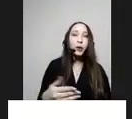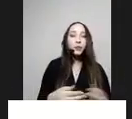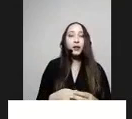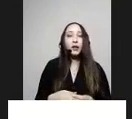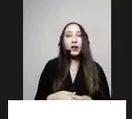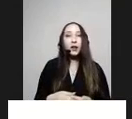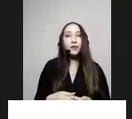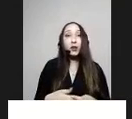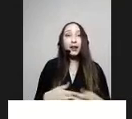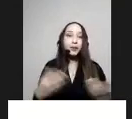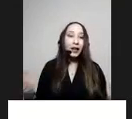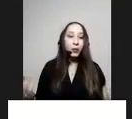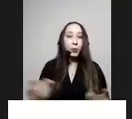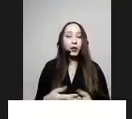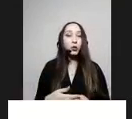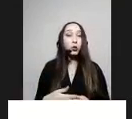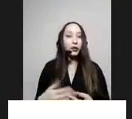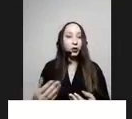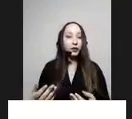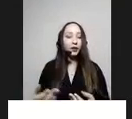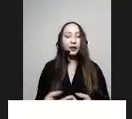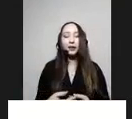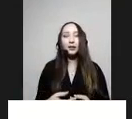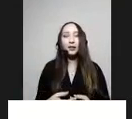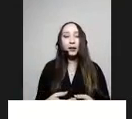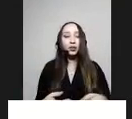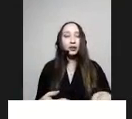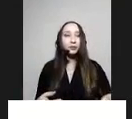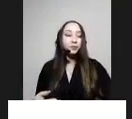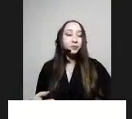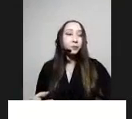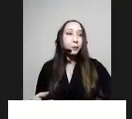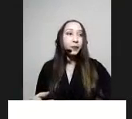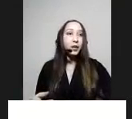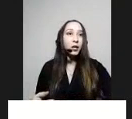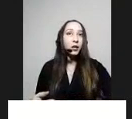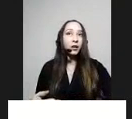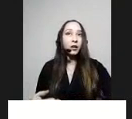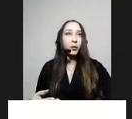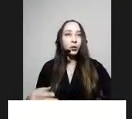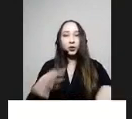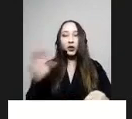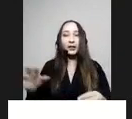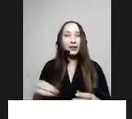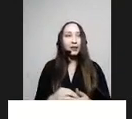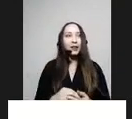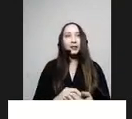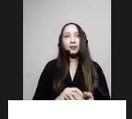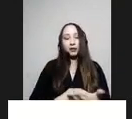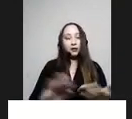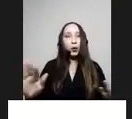tiempo fue eliminado por reestructuración de personal. Y por cosas